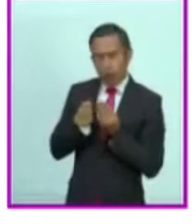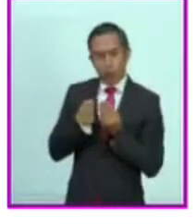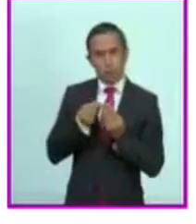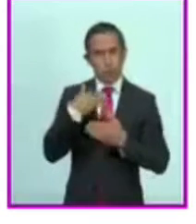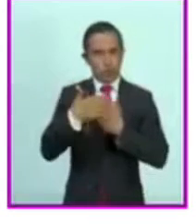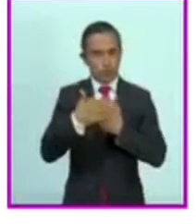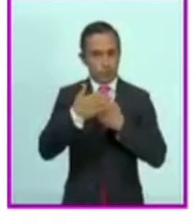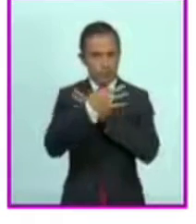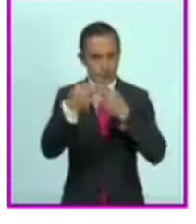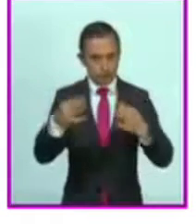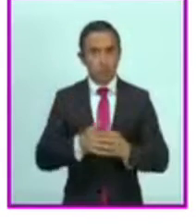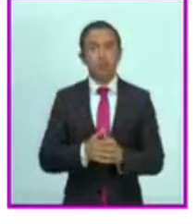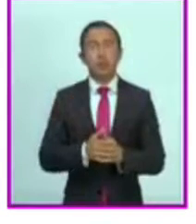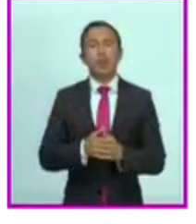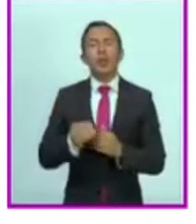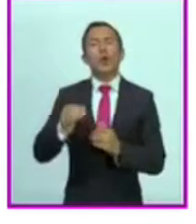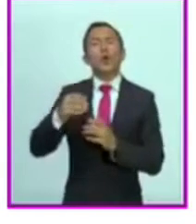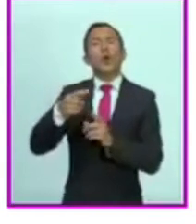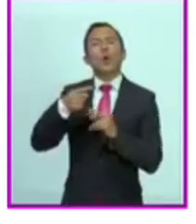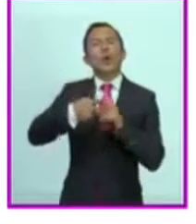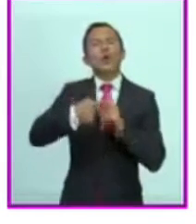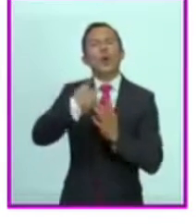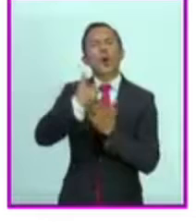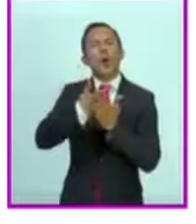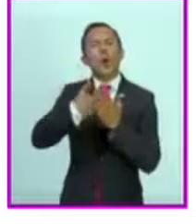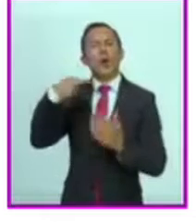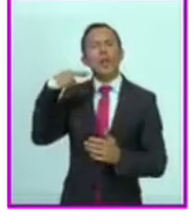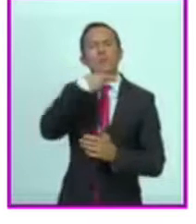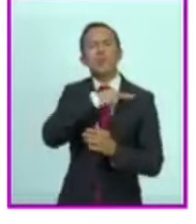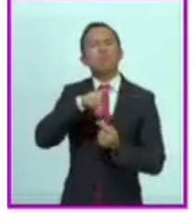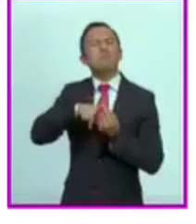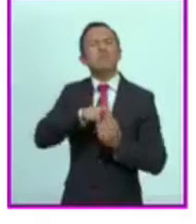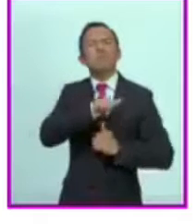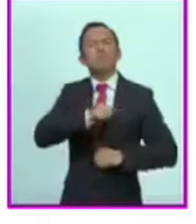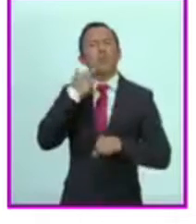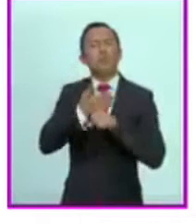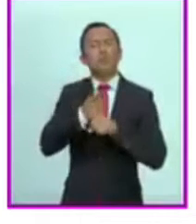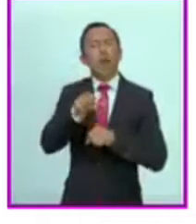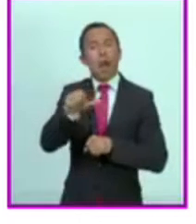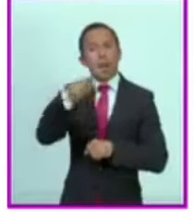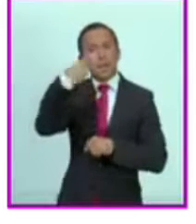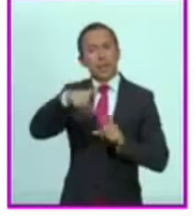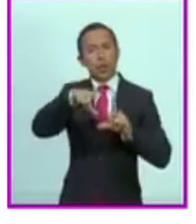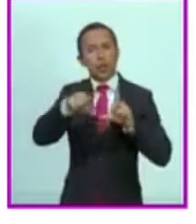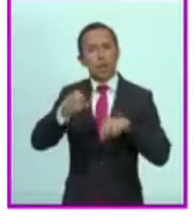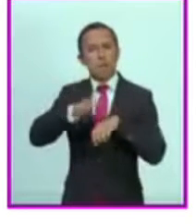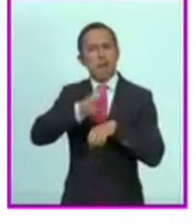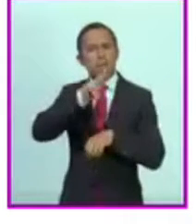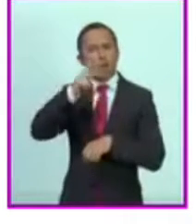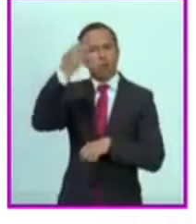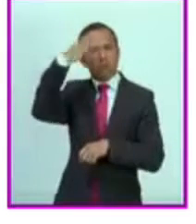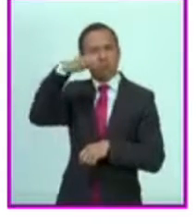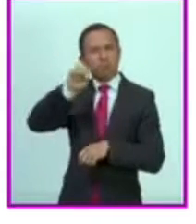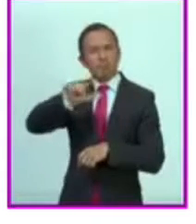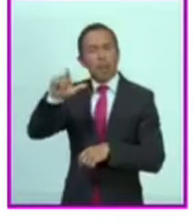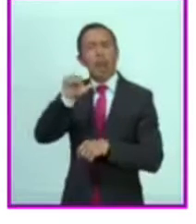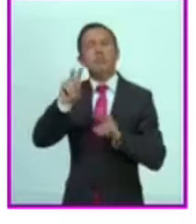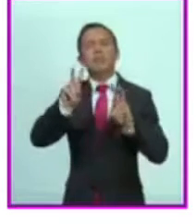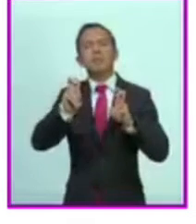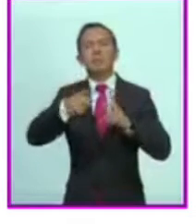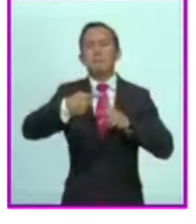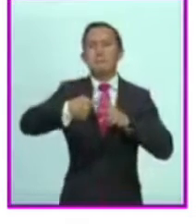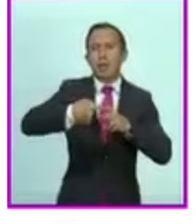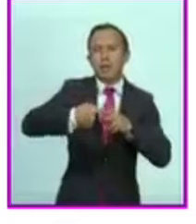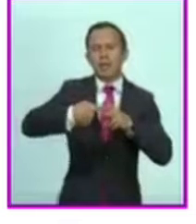está a cargo de un equipo integrado por los mejores científicos del país en materia de matemáticas y estadística y serán ellos